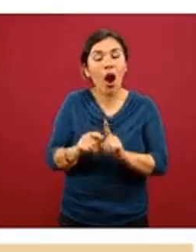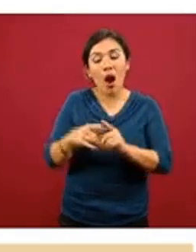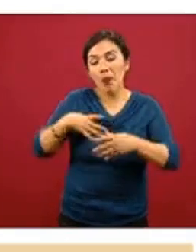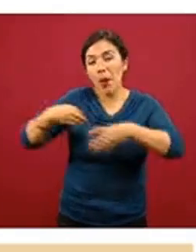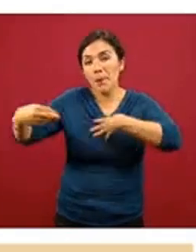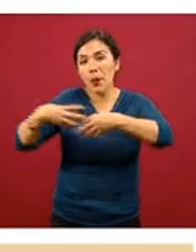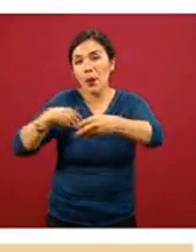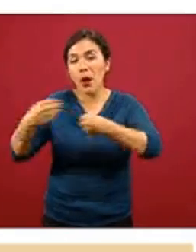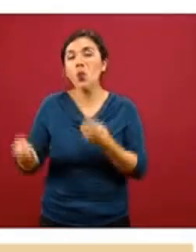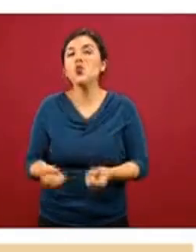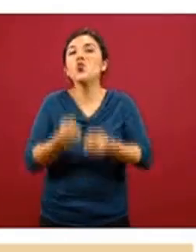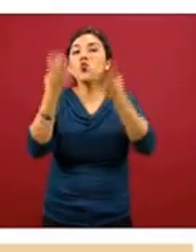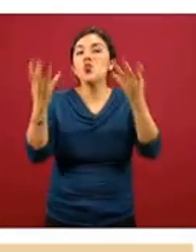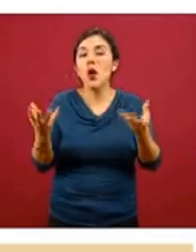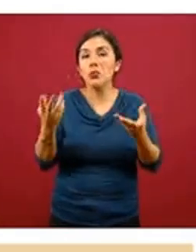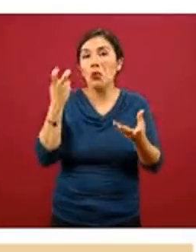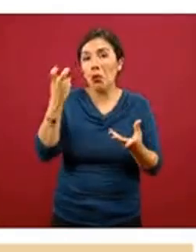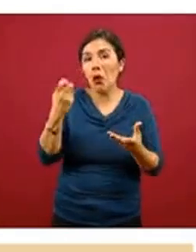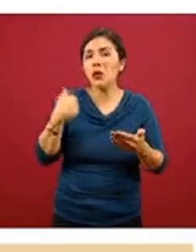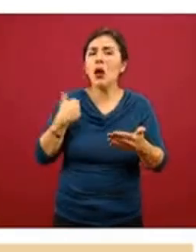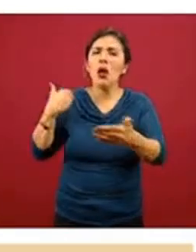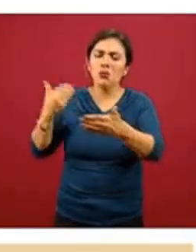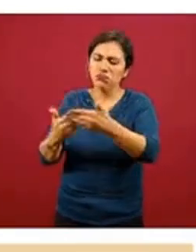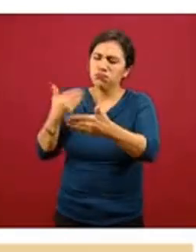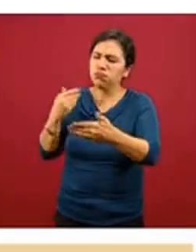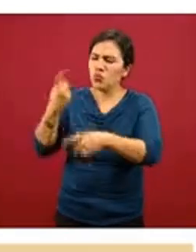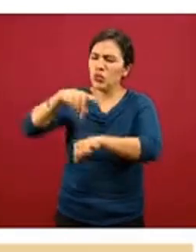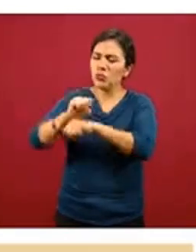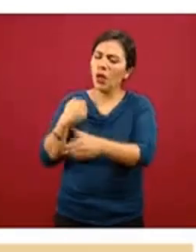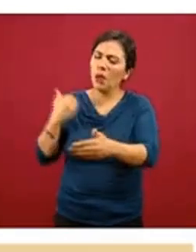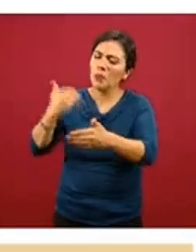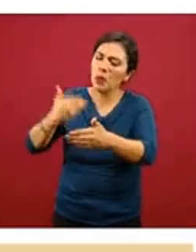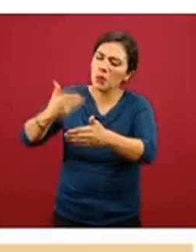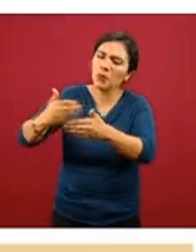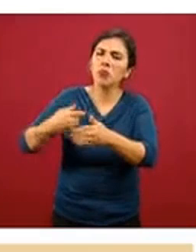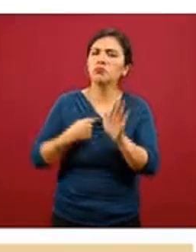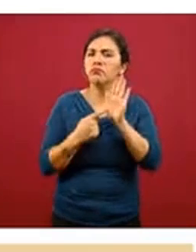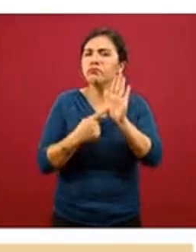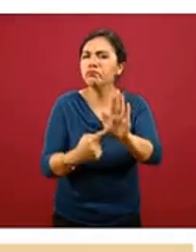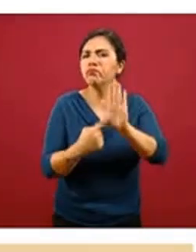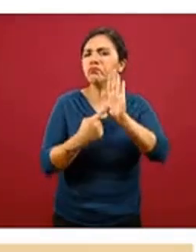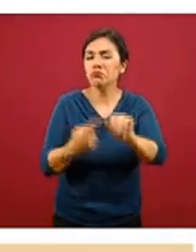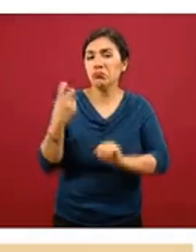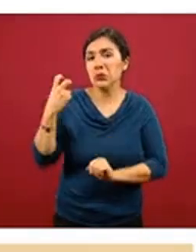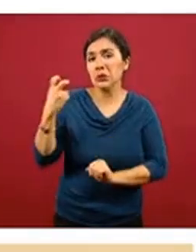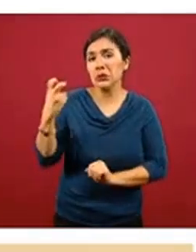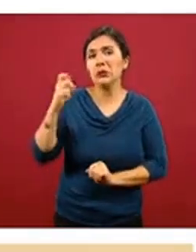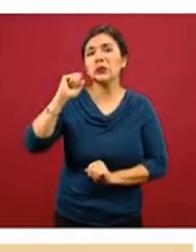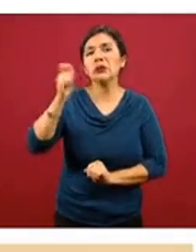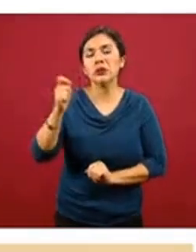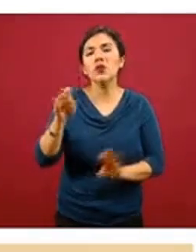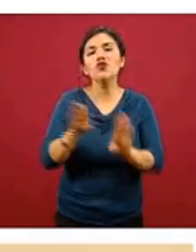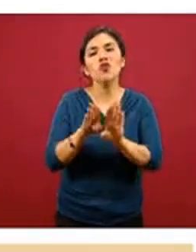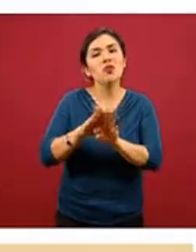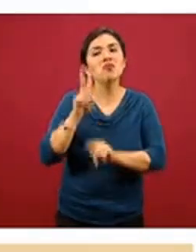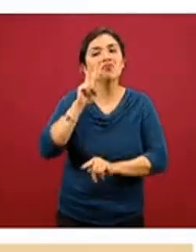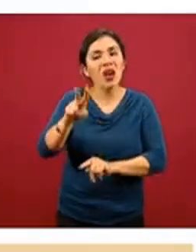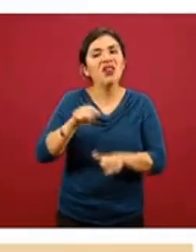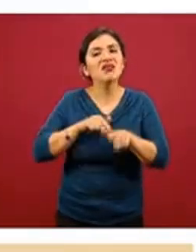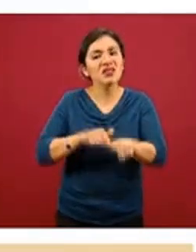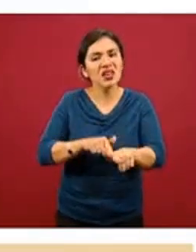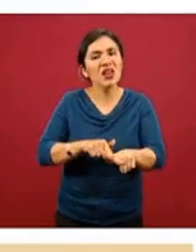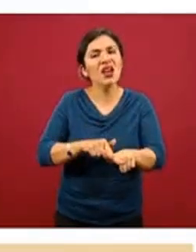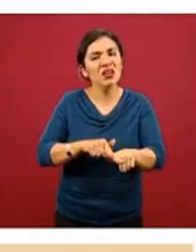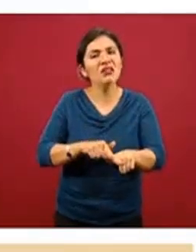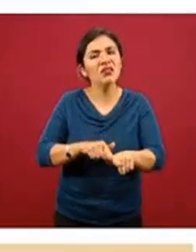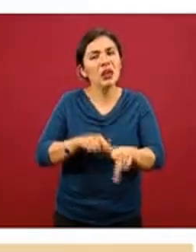epidémica estimada, en donde ya venimos durante esta semana notando que esta tendencia ascendente